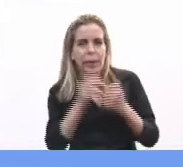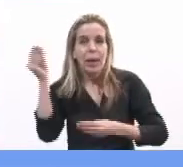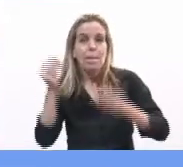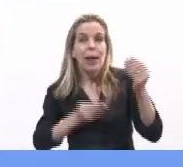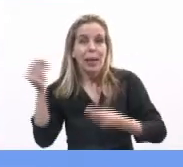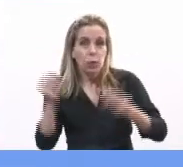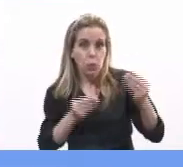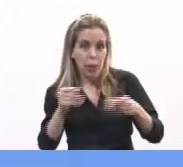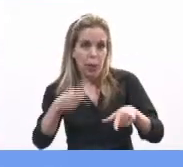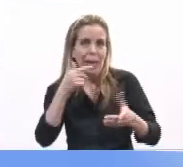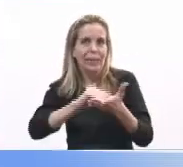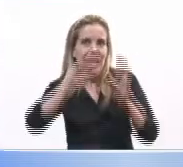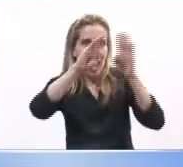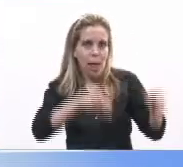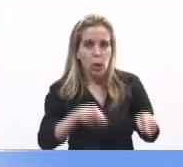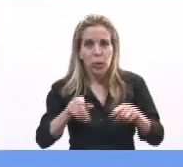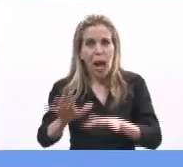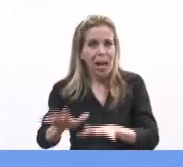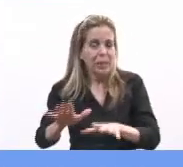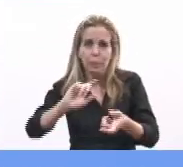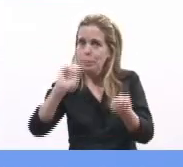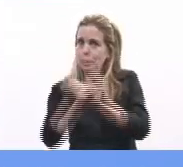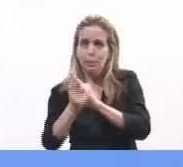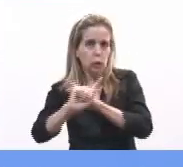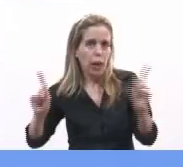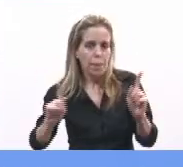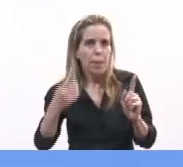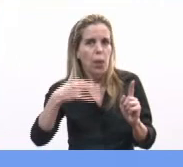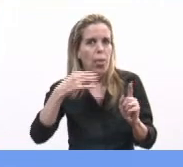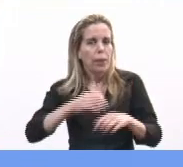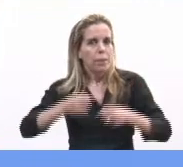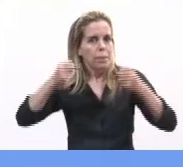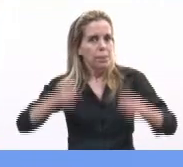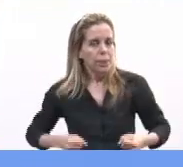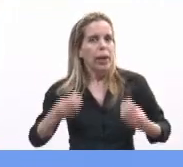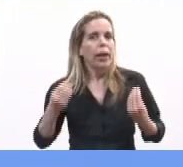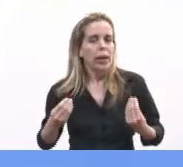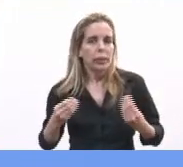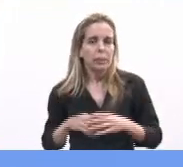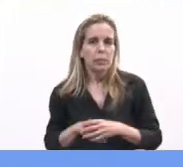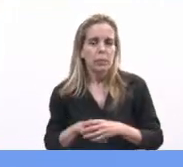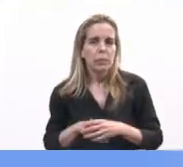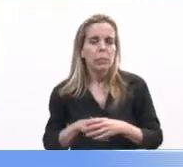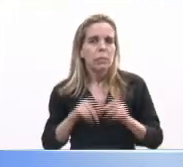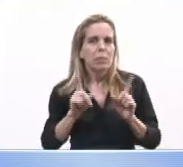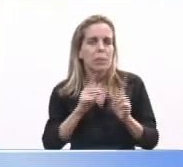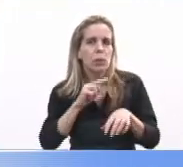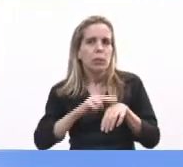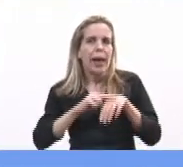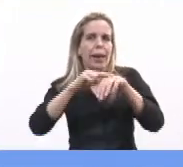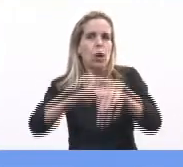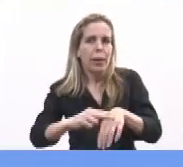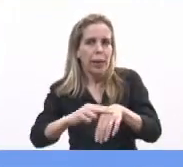a poder modificar esto pero sí me parece que tenemos que asumir también que dentro de las recomendaciones que